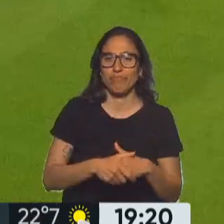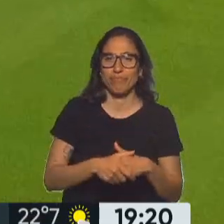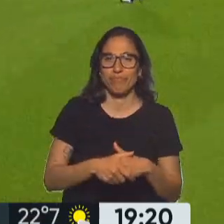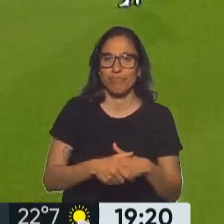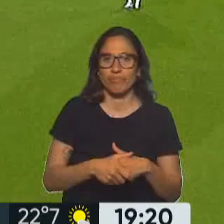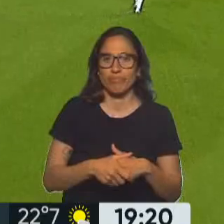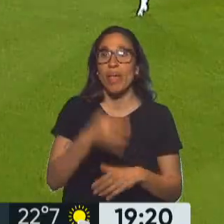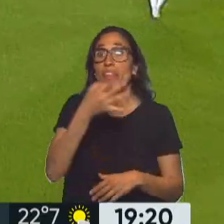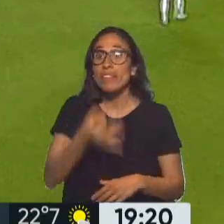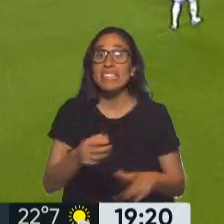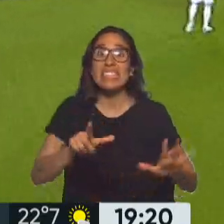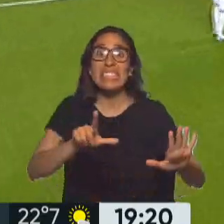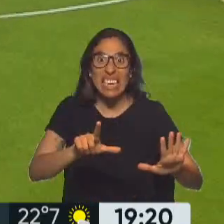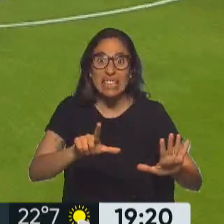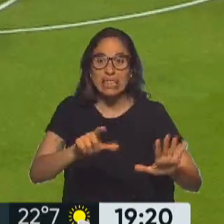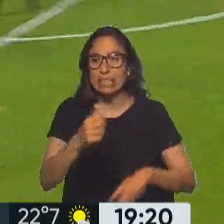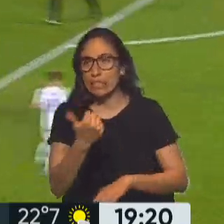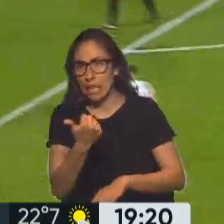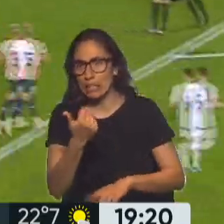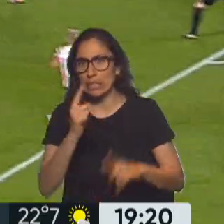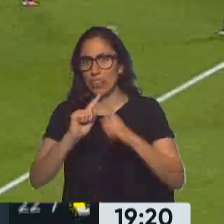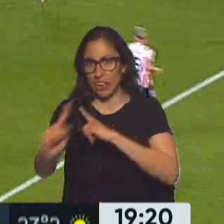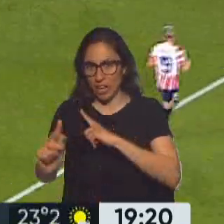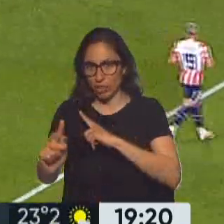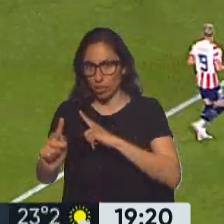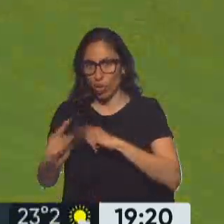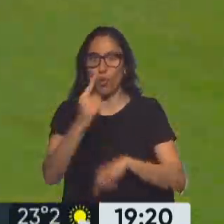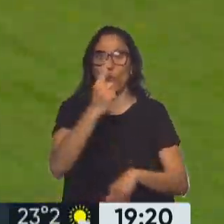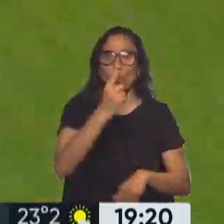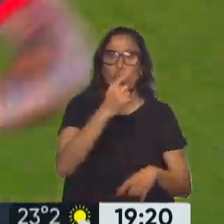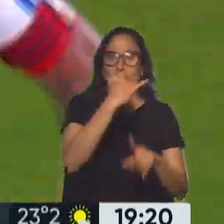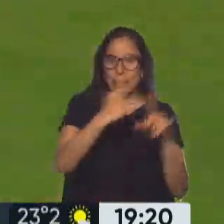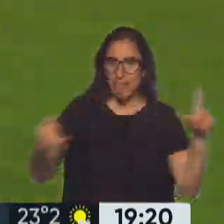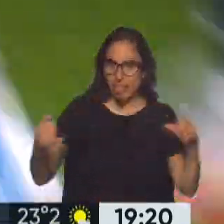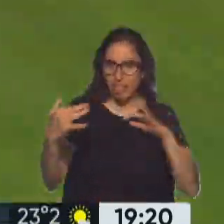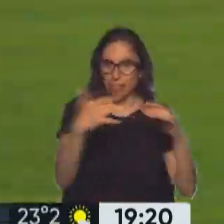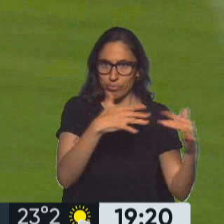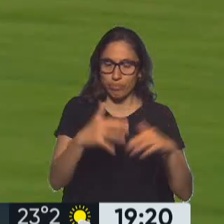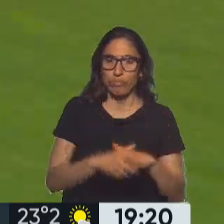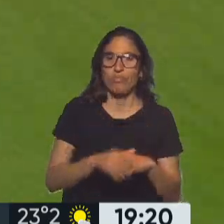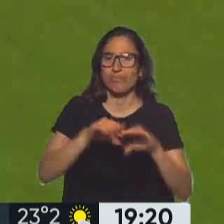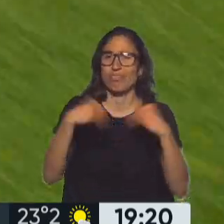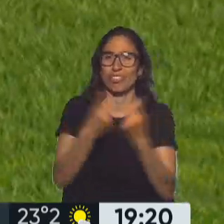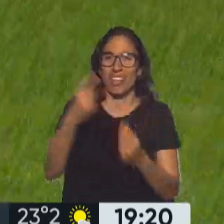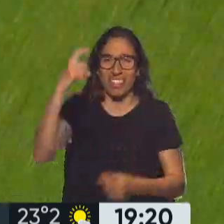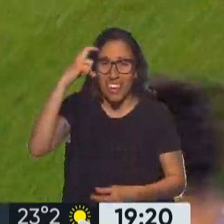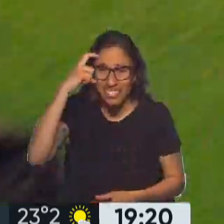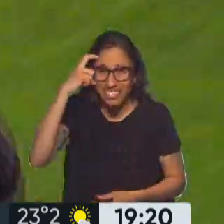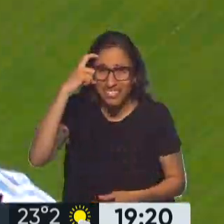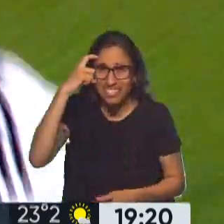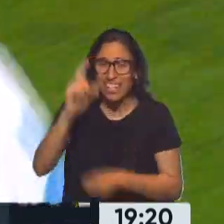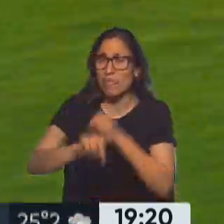6 directos. Amén. Y la mitad de otro, porque te hacen jugar el repechaje de 10. Es imposible, imposible que